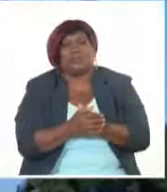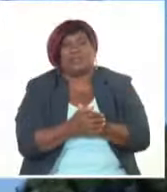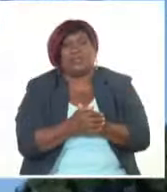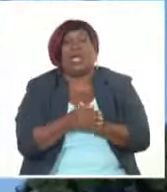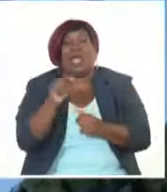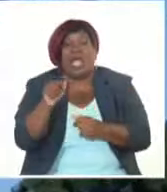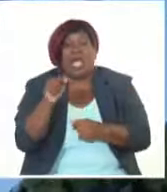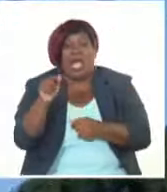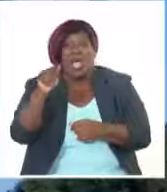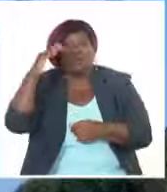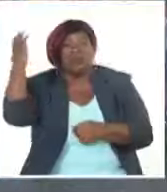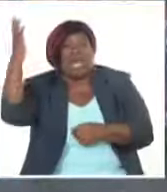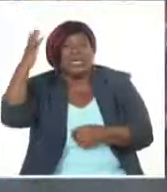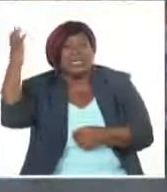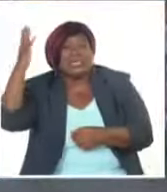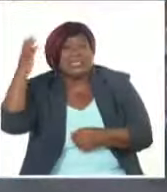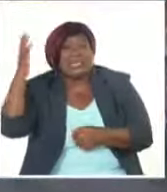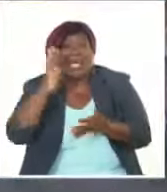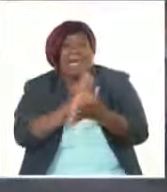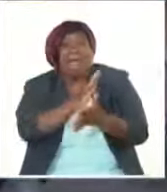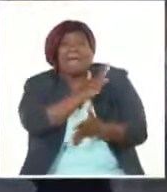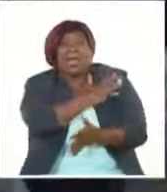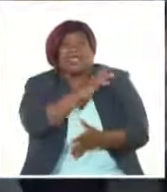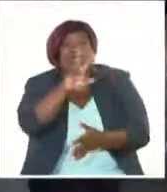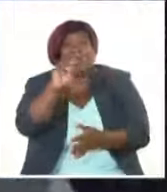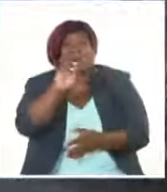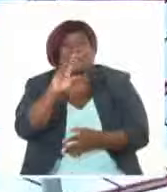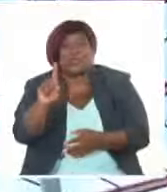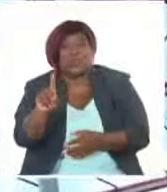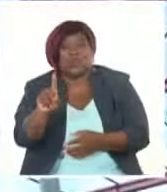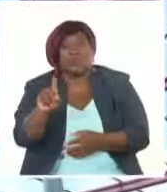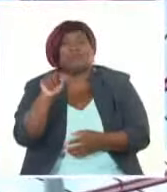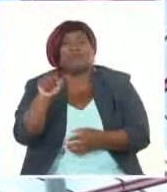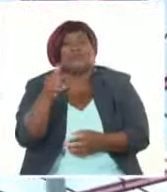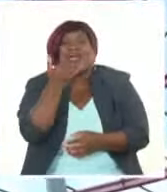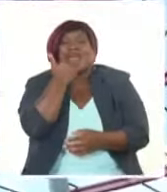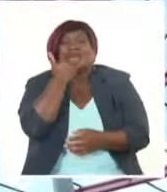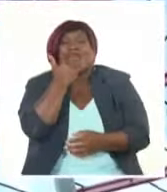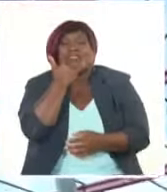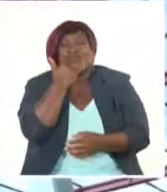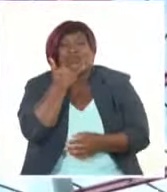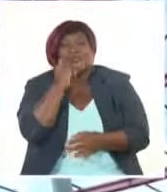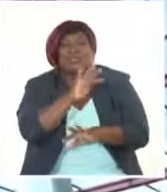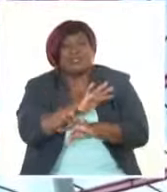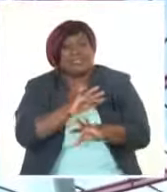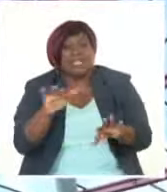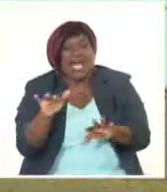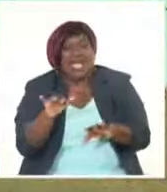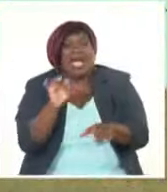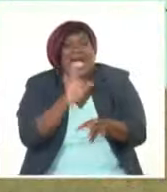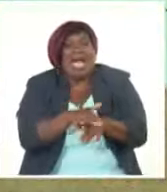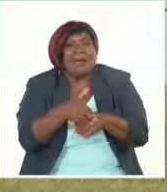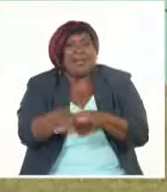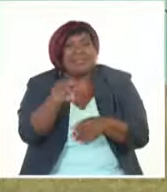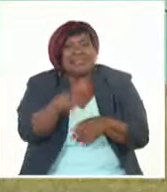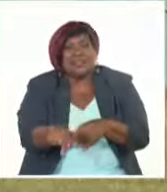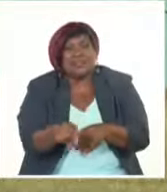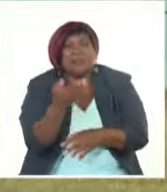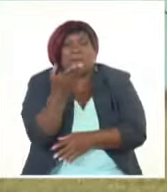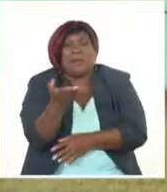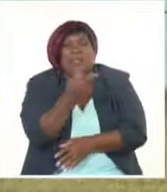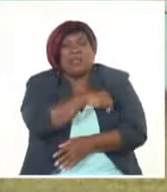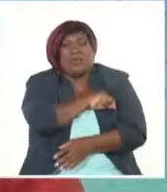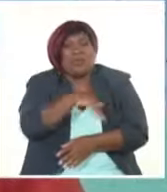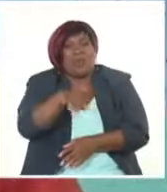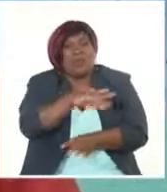juego el estadio cabayguanense en marzo del 2021. A partir de ese momento, recuperar la instalación fue un reclamo convertido hoy en